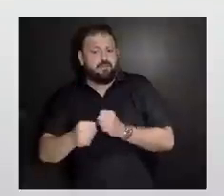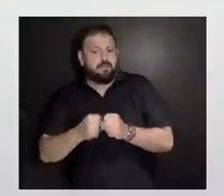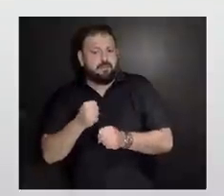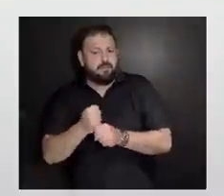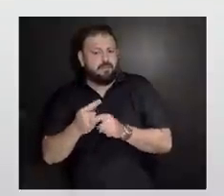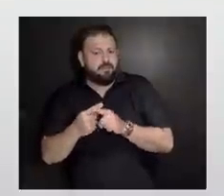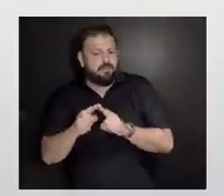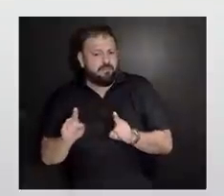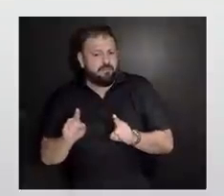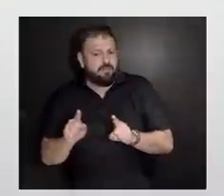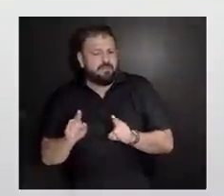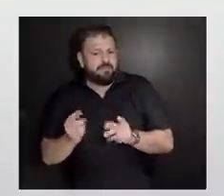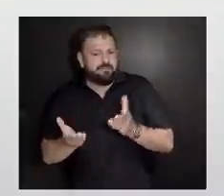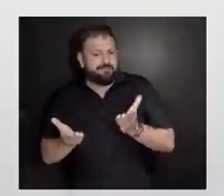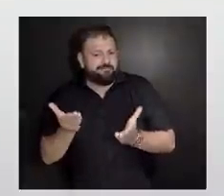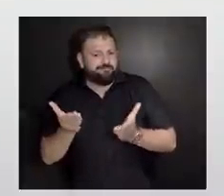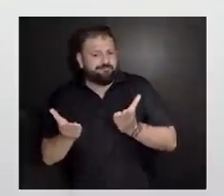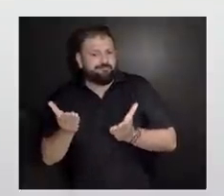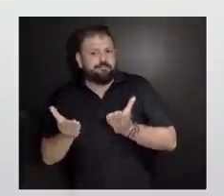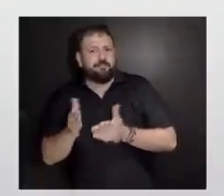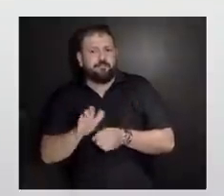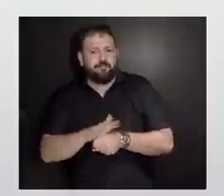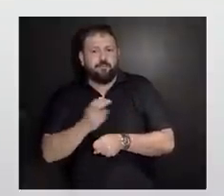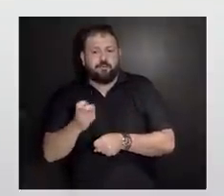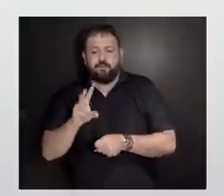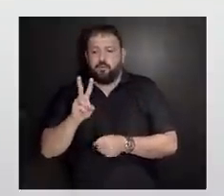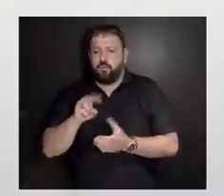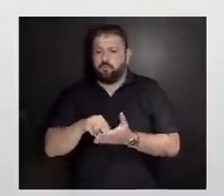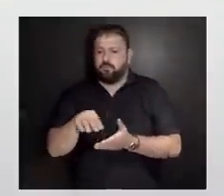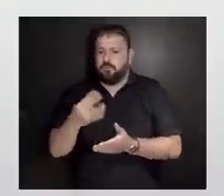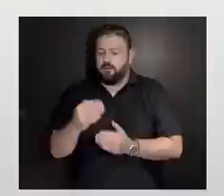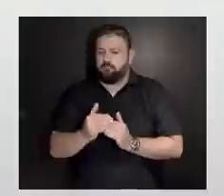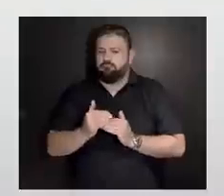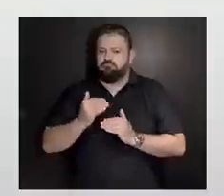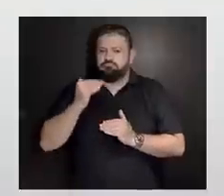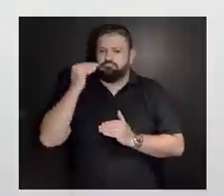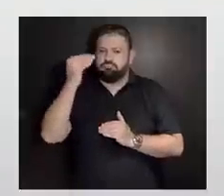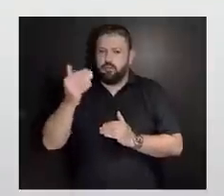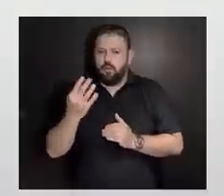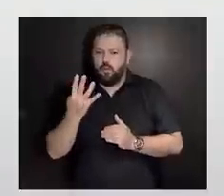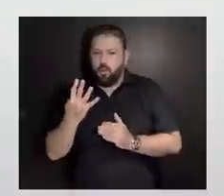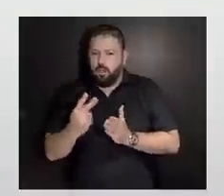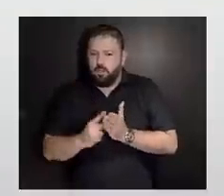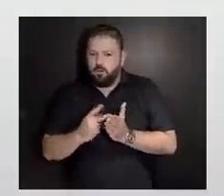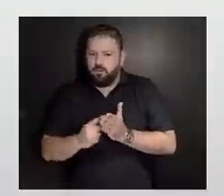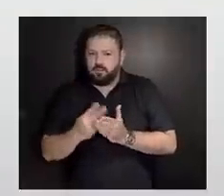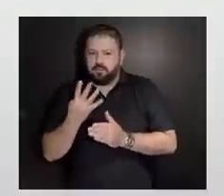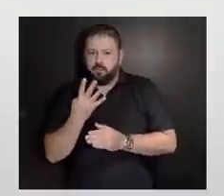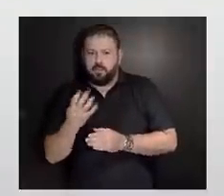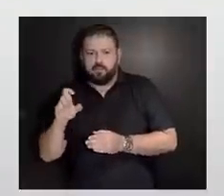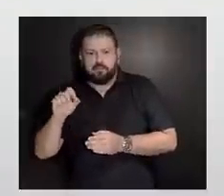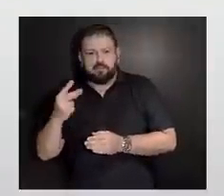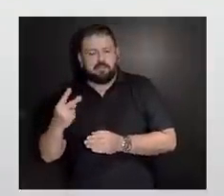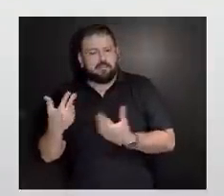o sea, casi se potencializó 4 veces, ¿no? La cantidad. Entonces, está creciendo de